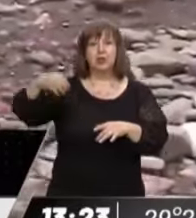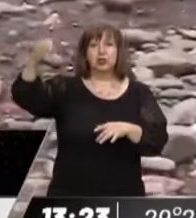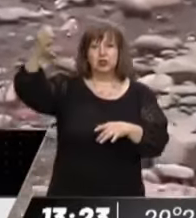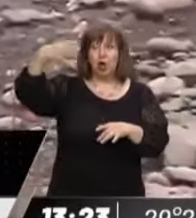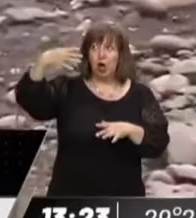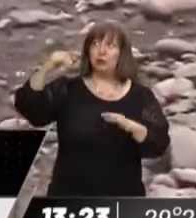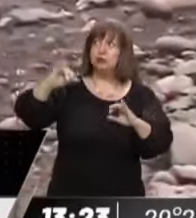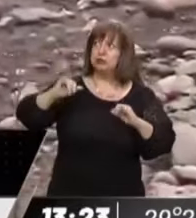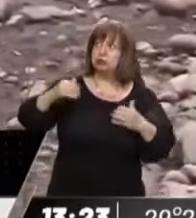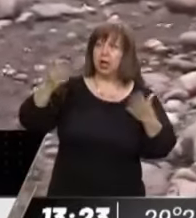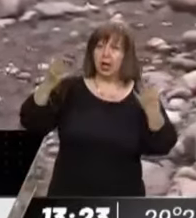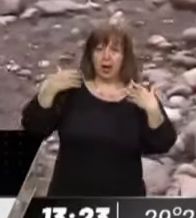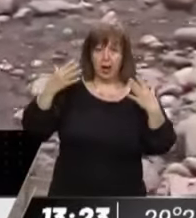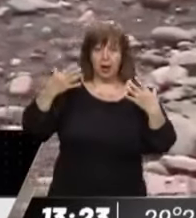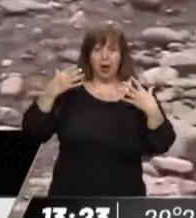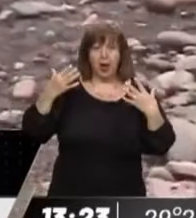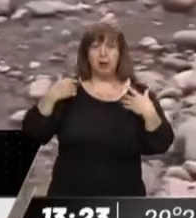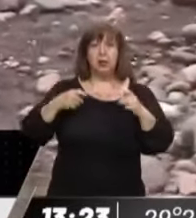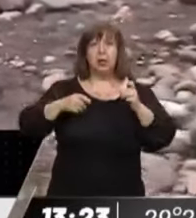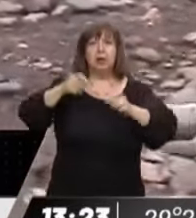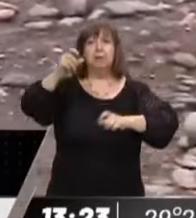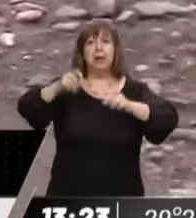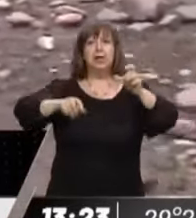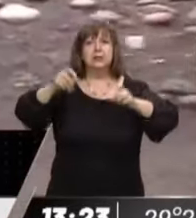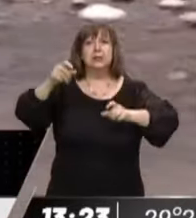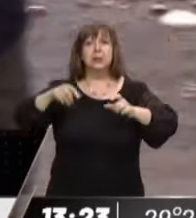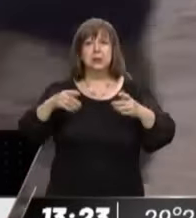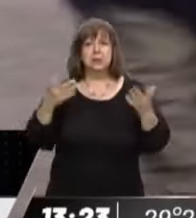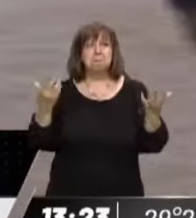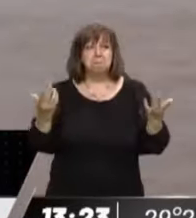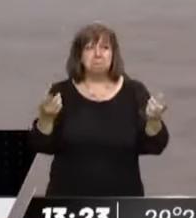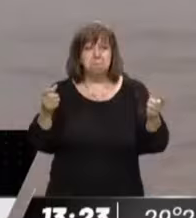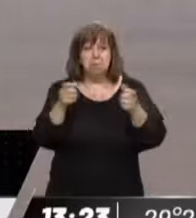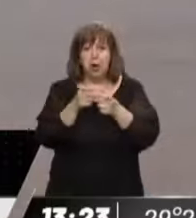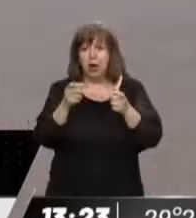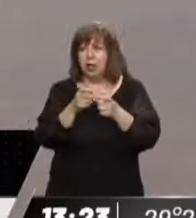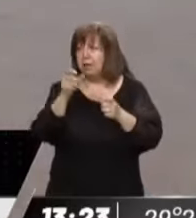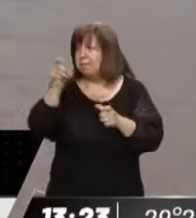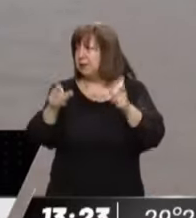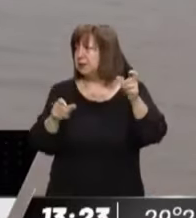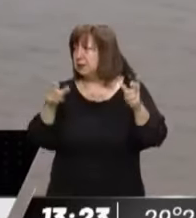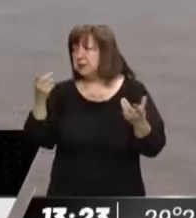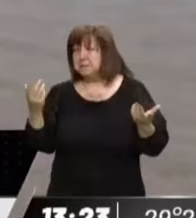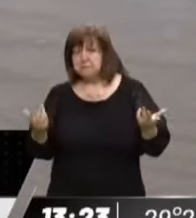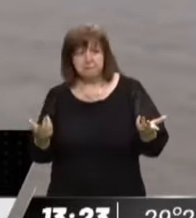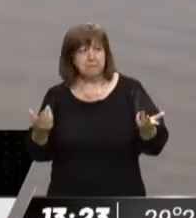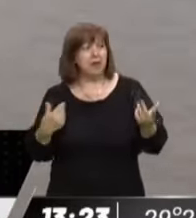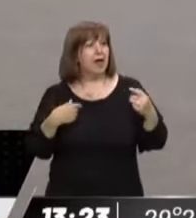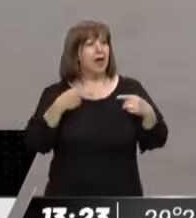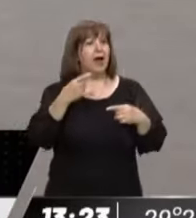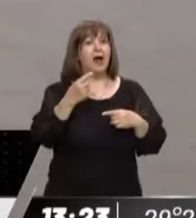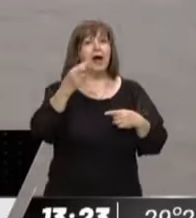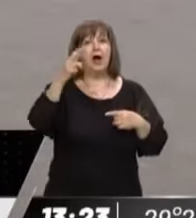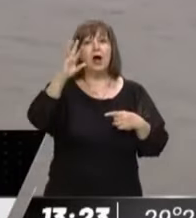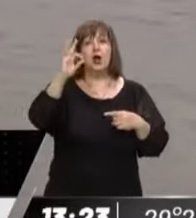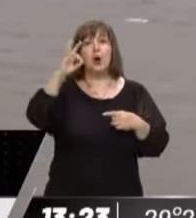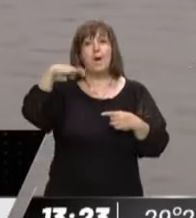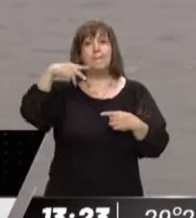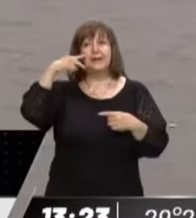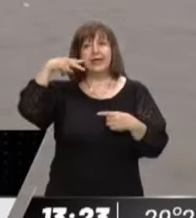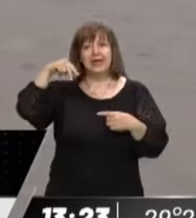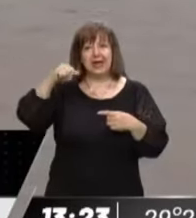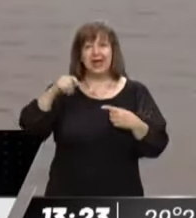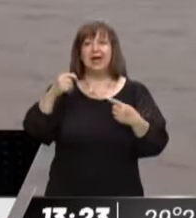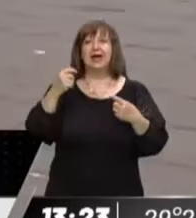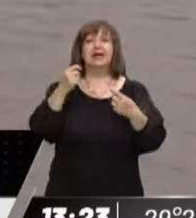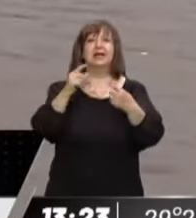hace calor y van a ver que hay muy poca gente pero a la tarde esto viene mucha gente y está Romina y está Alejandro a quies voy a saludar